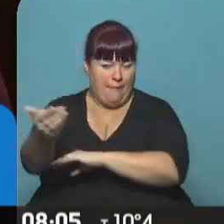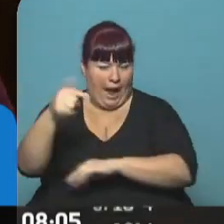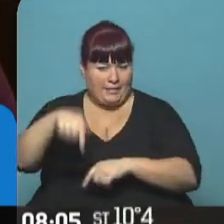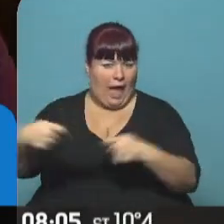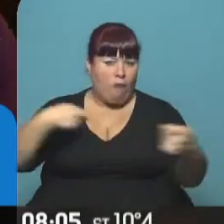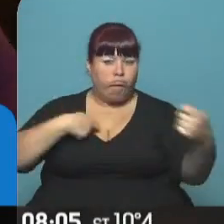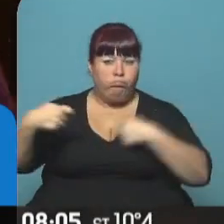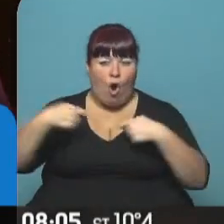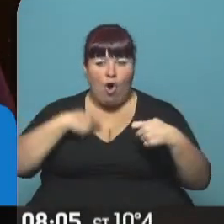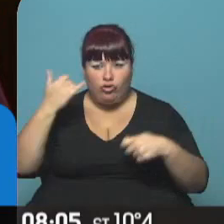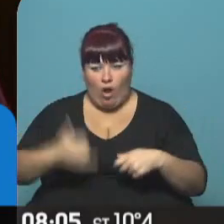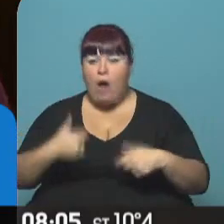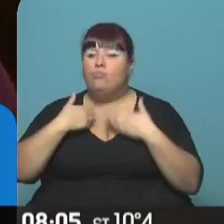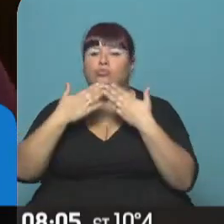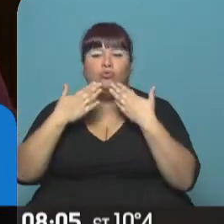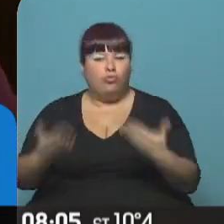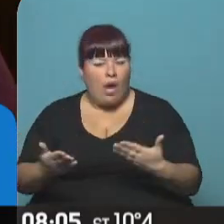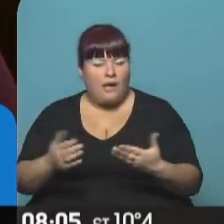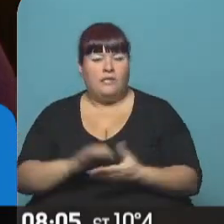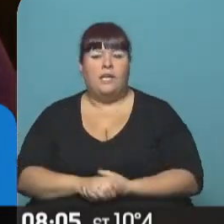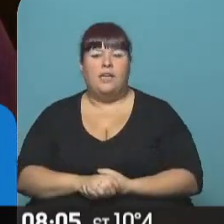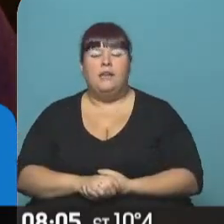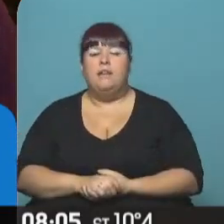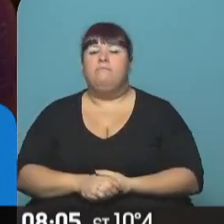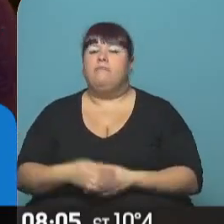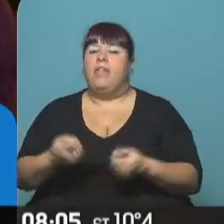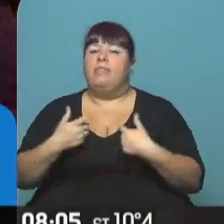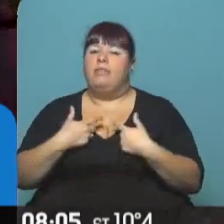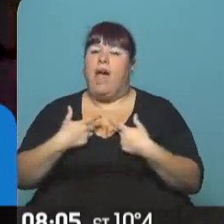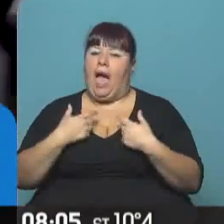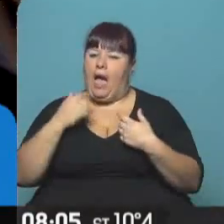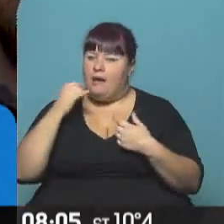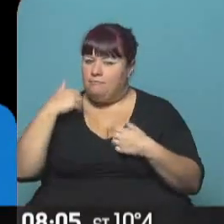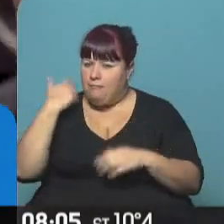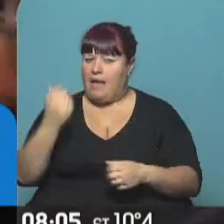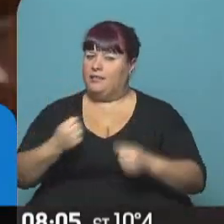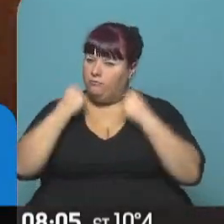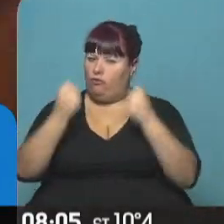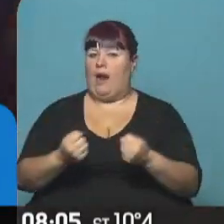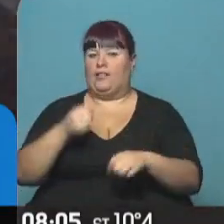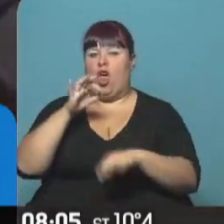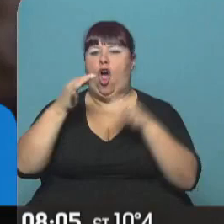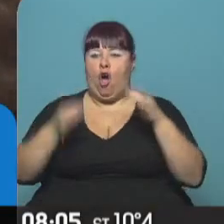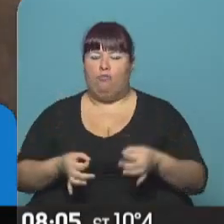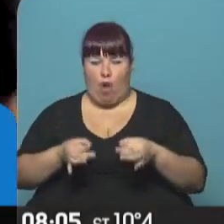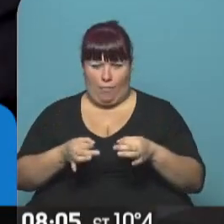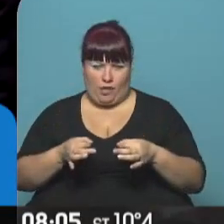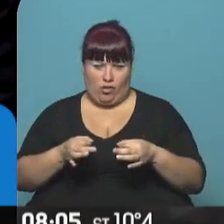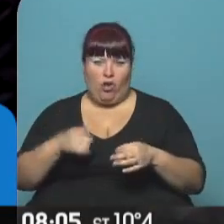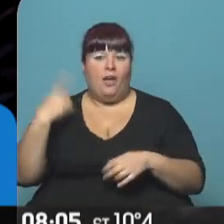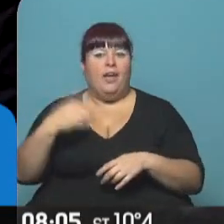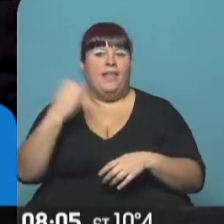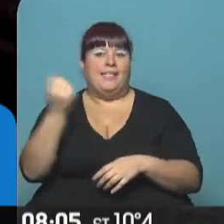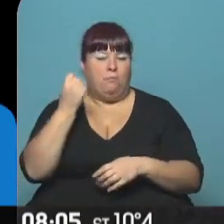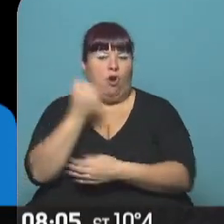este apoyo, que estamos muy agradecidos y nos hacen más que nada reafirmar el compromiso, el hecho de que tengamos